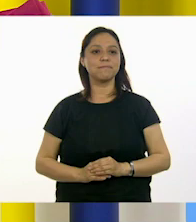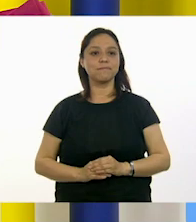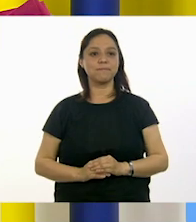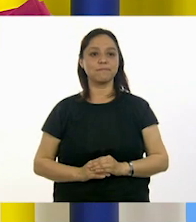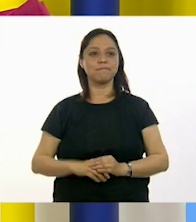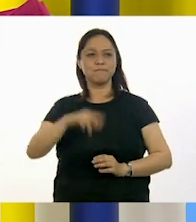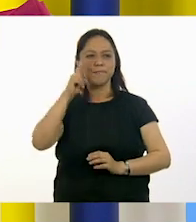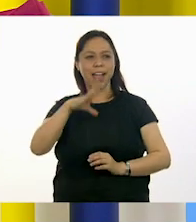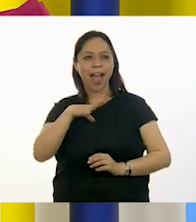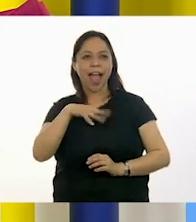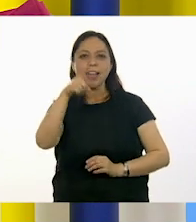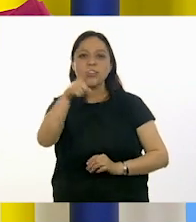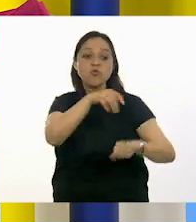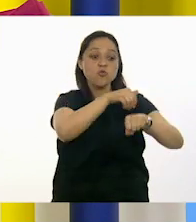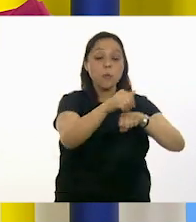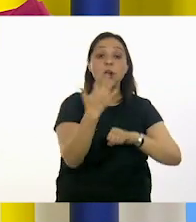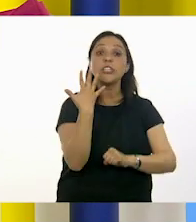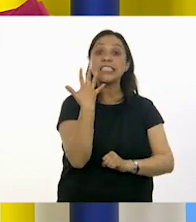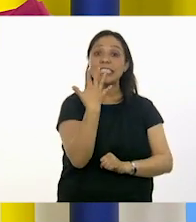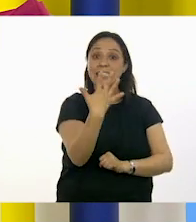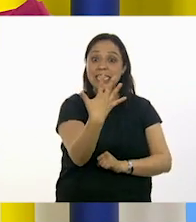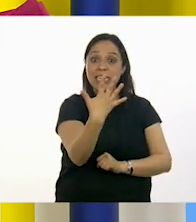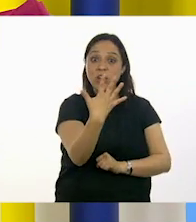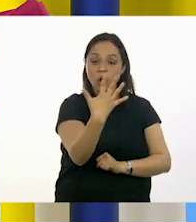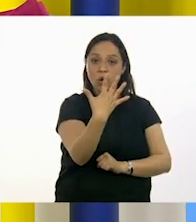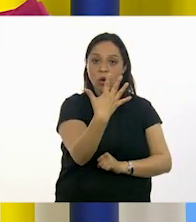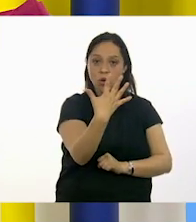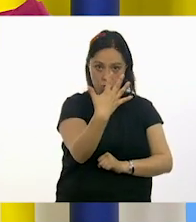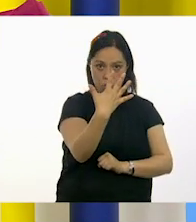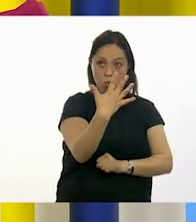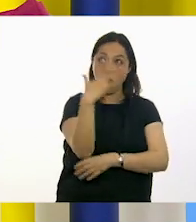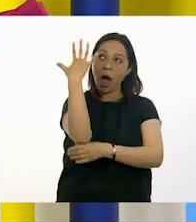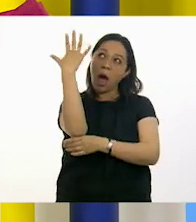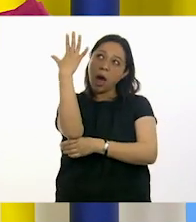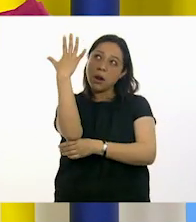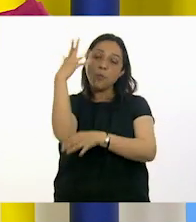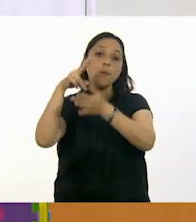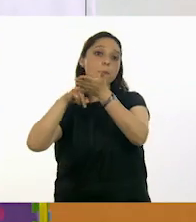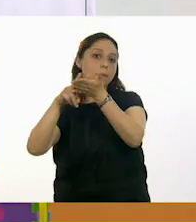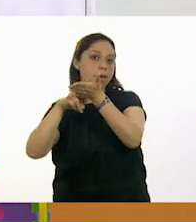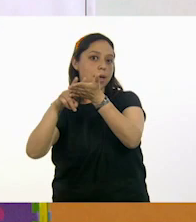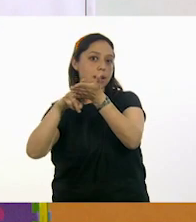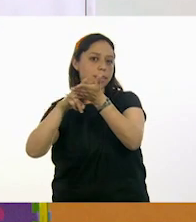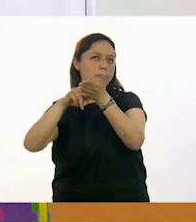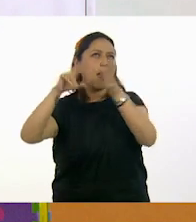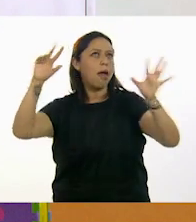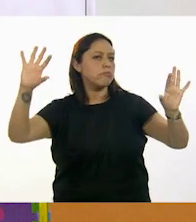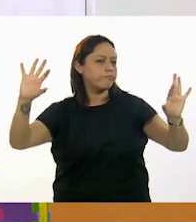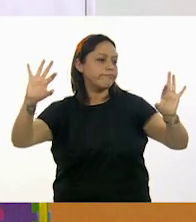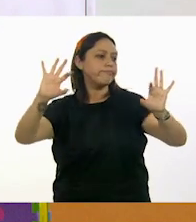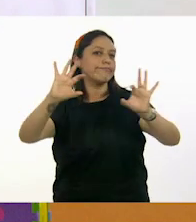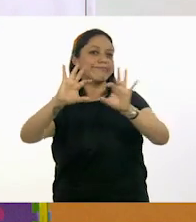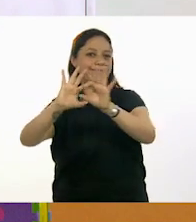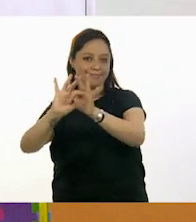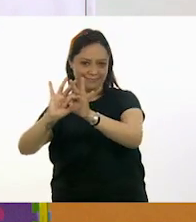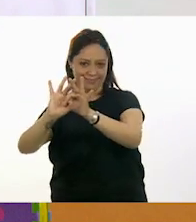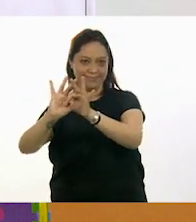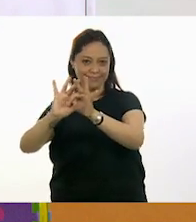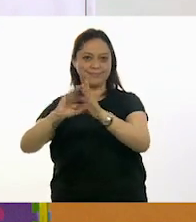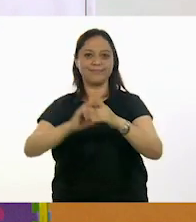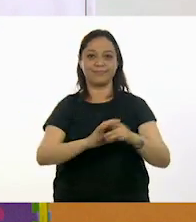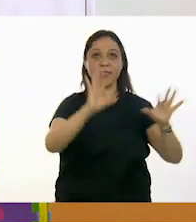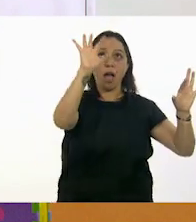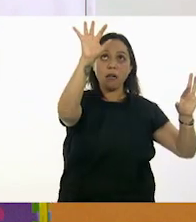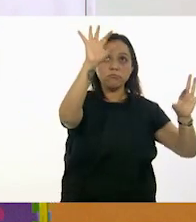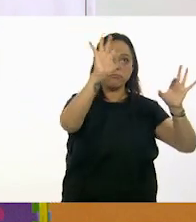Sí. Tengo el número 5. 5 en verde. 5 verde, 5 verde, 5 verde. Aquí está. Verde.